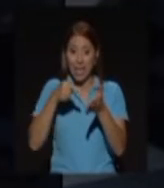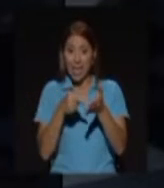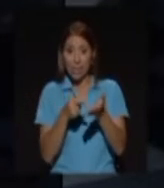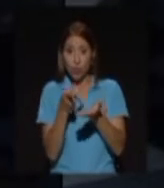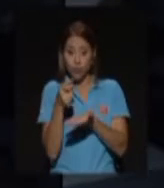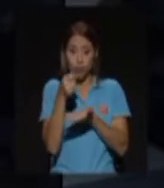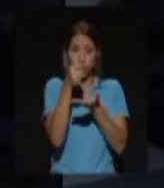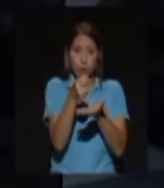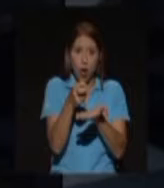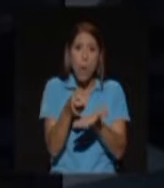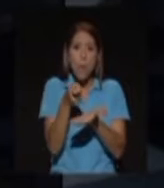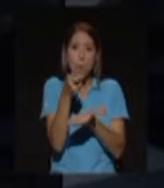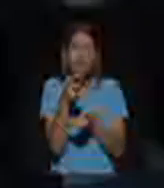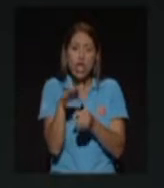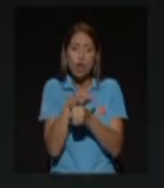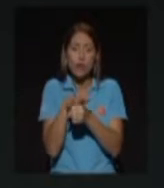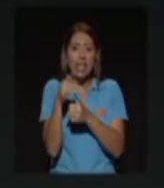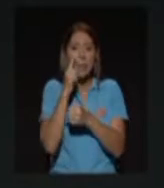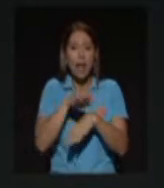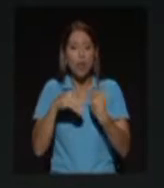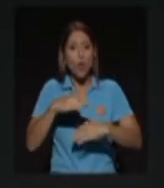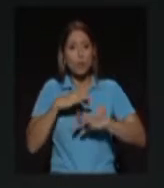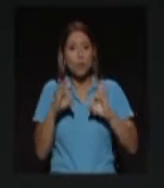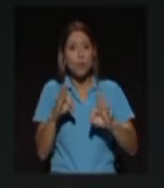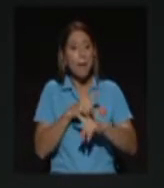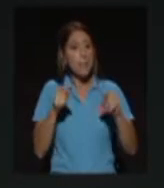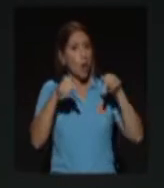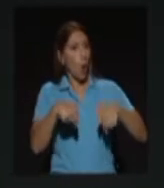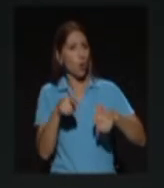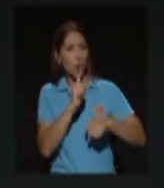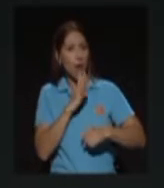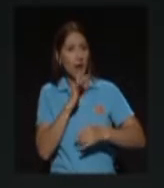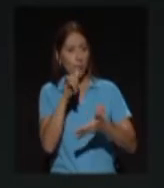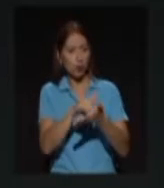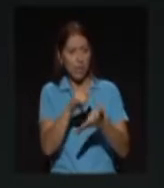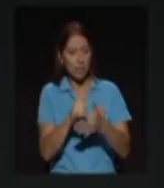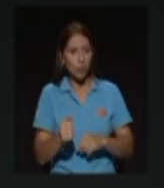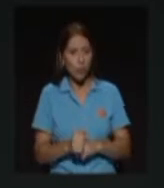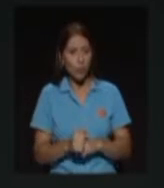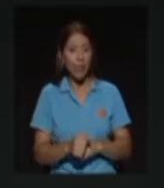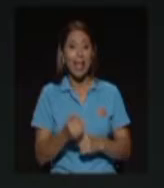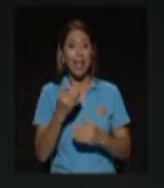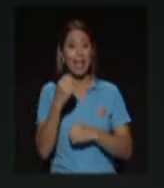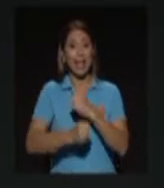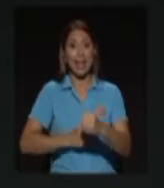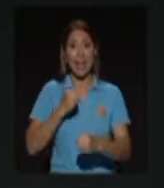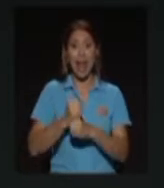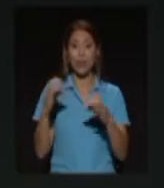para llenar todas las cosas, pero hoy no hablaremos de eso, sino que en el año de don Rodrigo